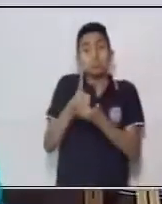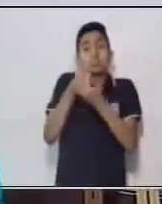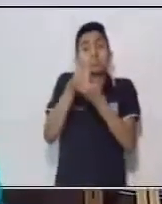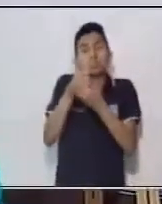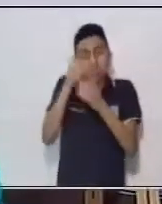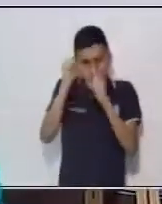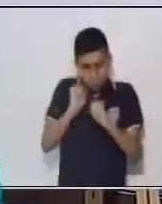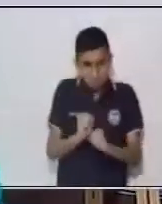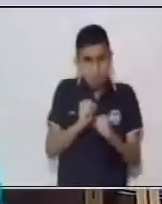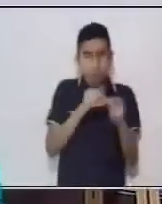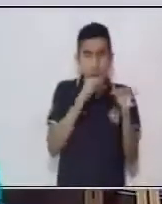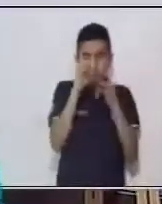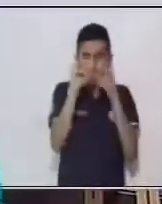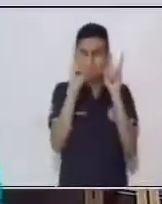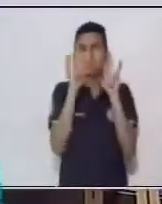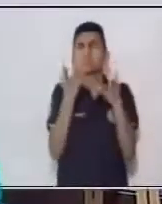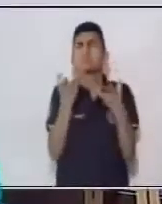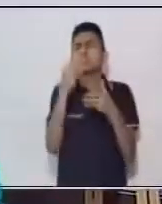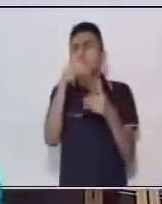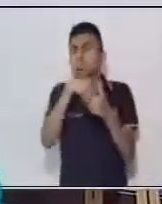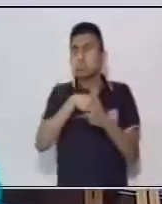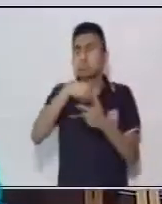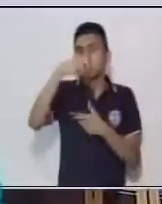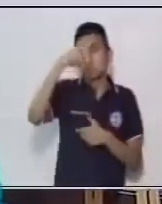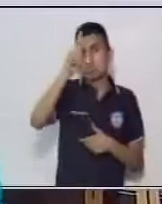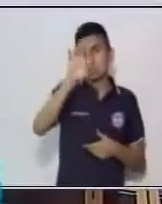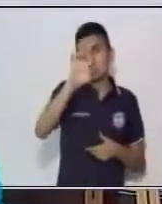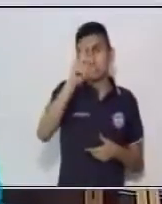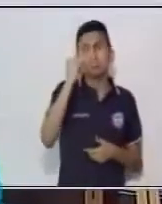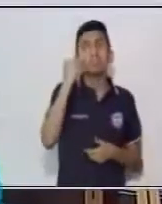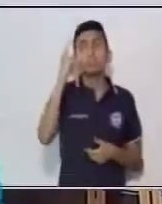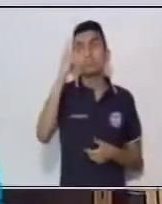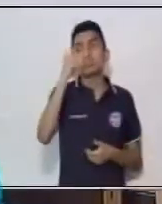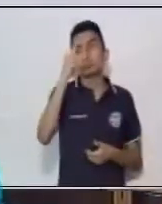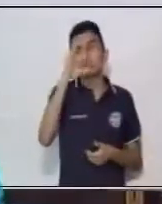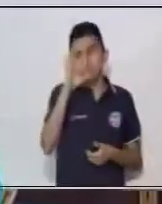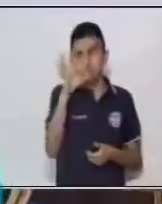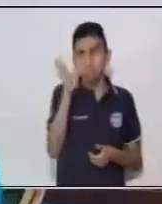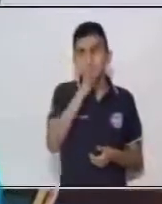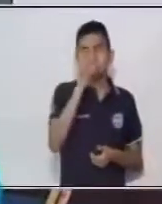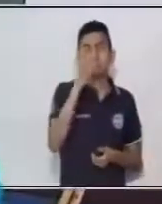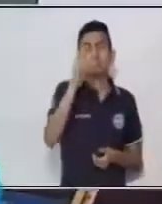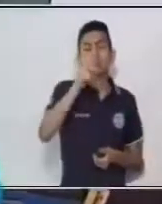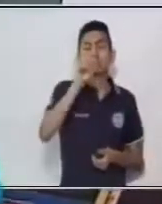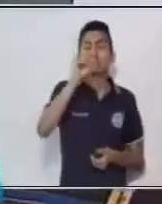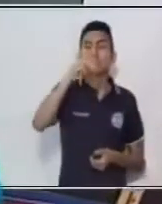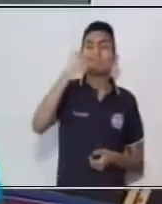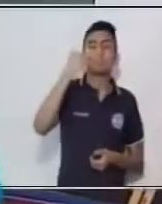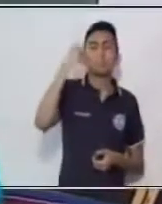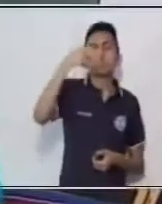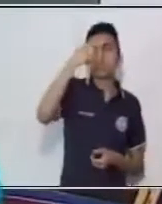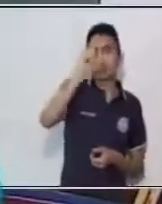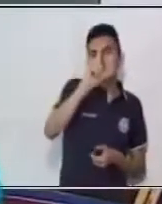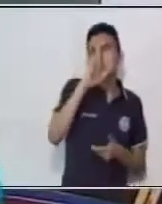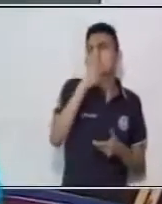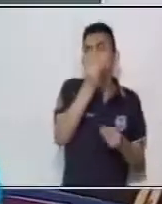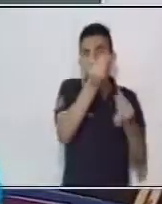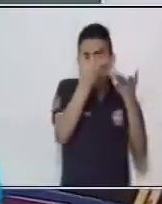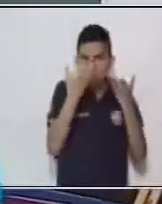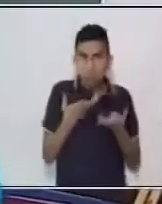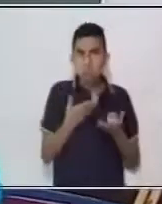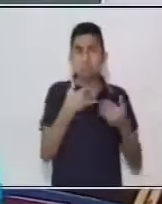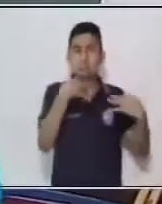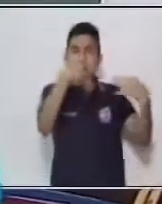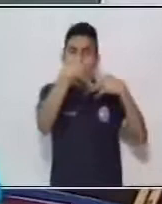describir es el predicado nominal, porque nos da atributos, es decir, descripciones, cualidades